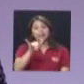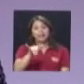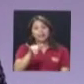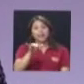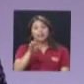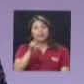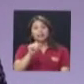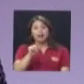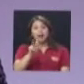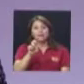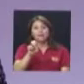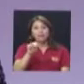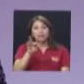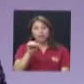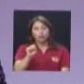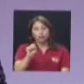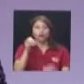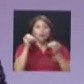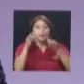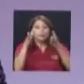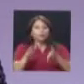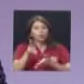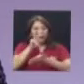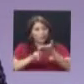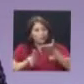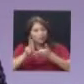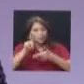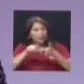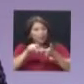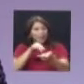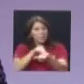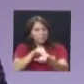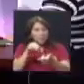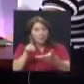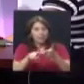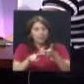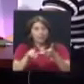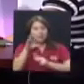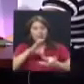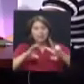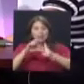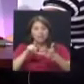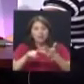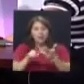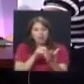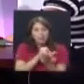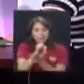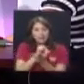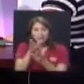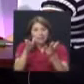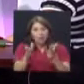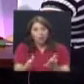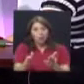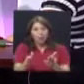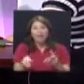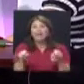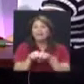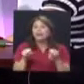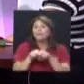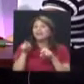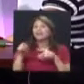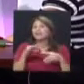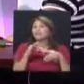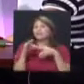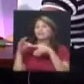este profesor universitaria en medical científica investigadora y además este muy importante ya genetista